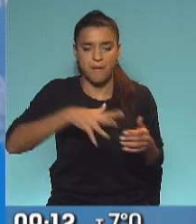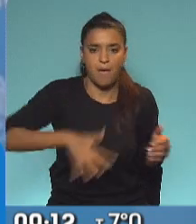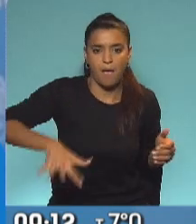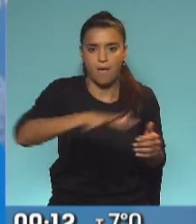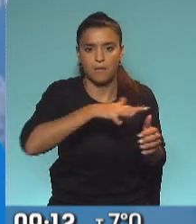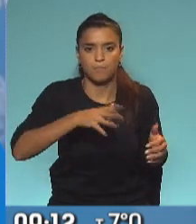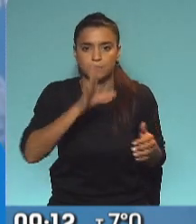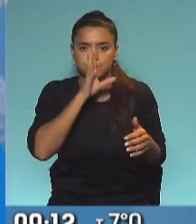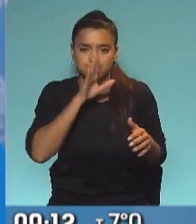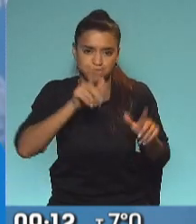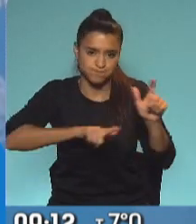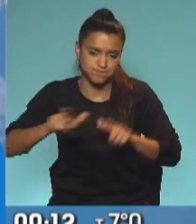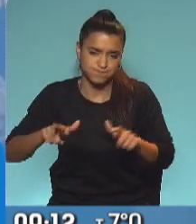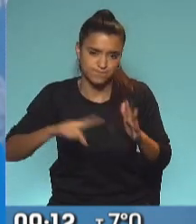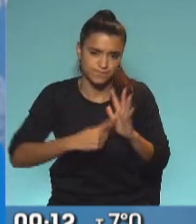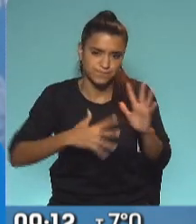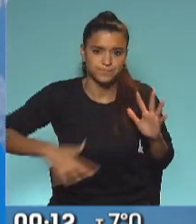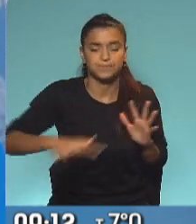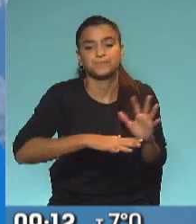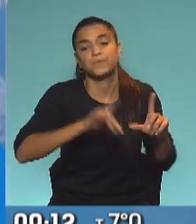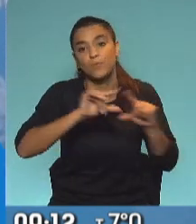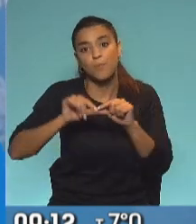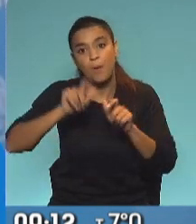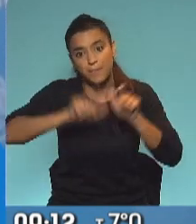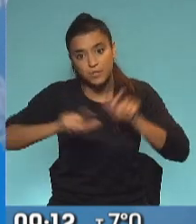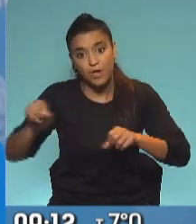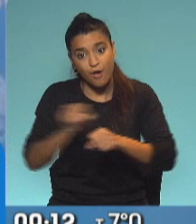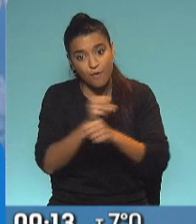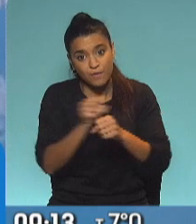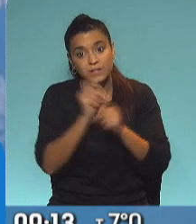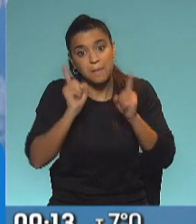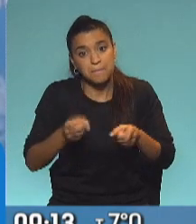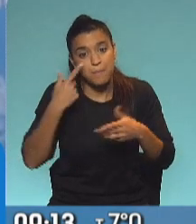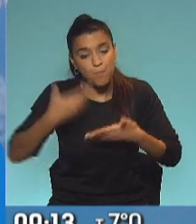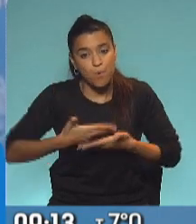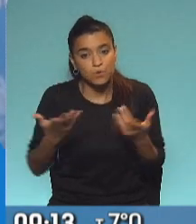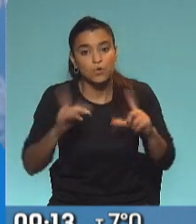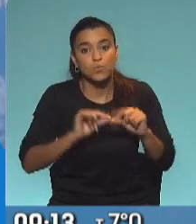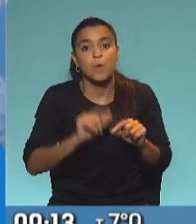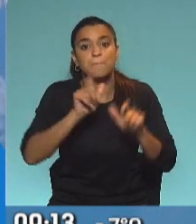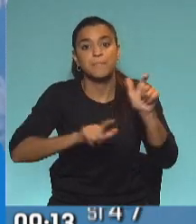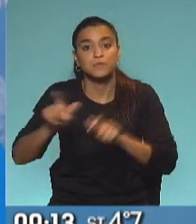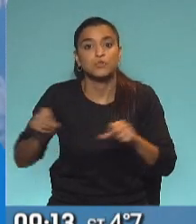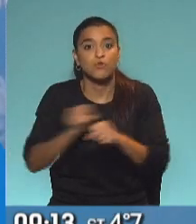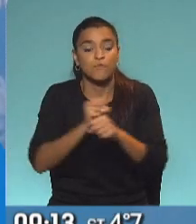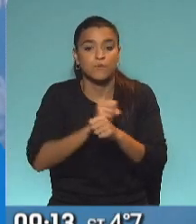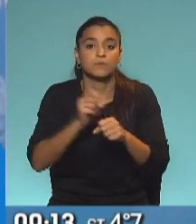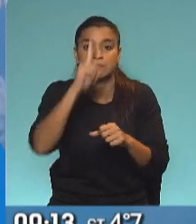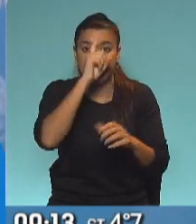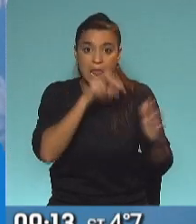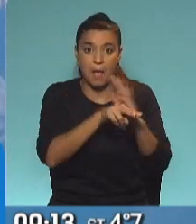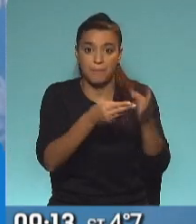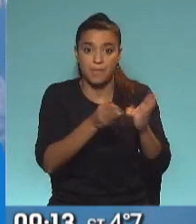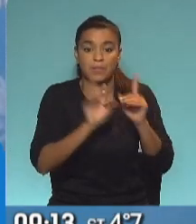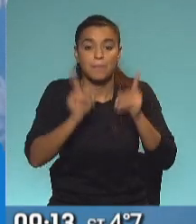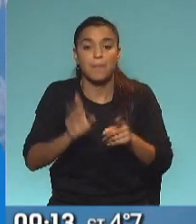este aglomerado urbano, reflejado en el número de casos confirmados, reflejado en el número de personas confirmadas con terapia intensiva y